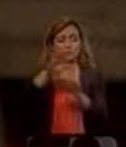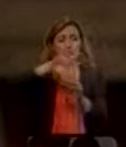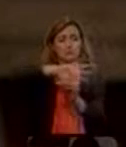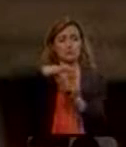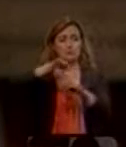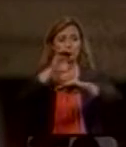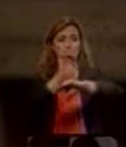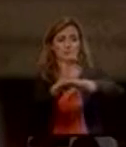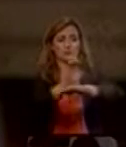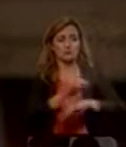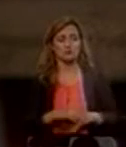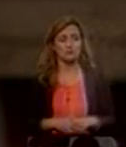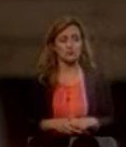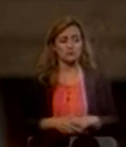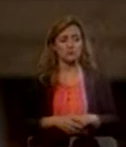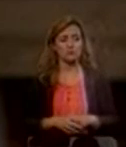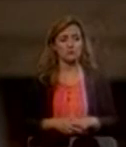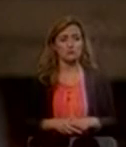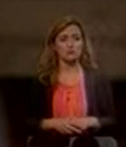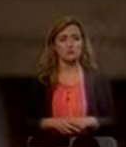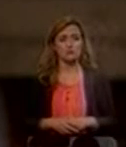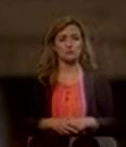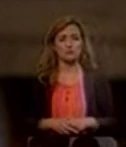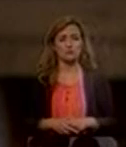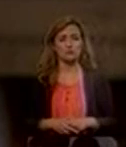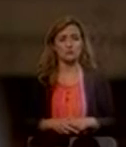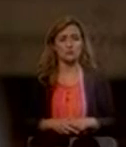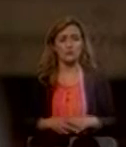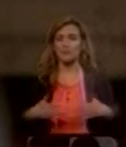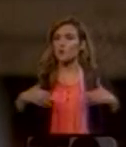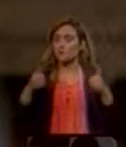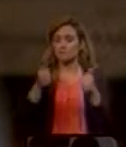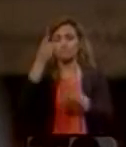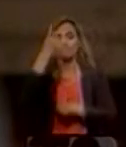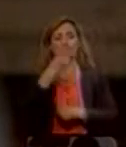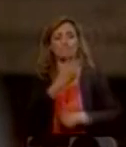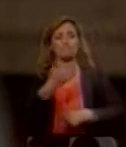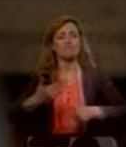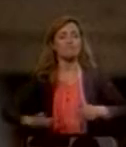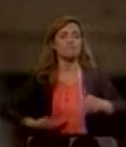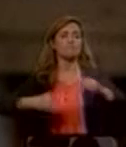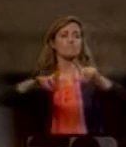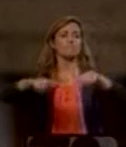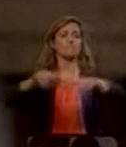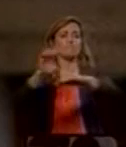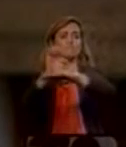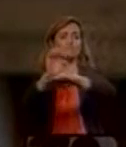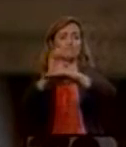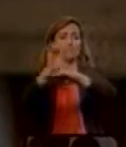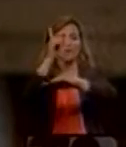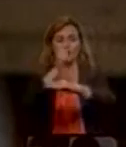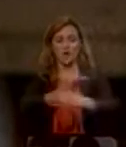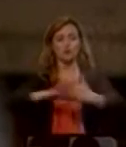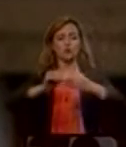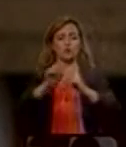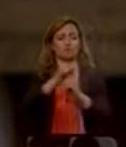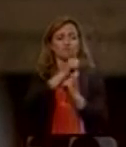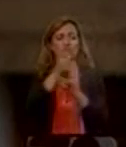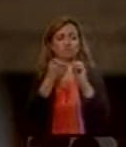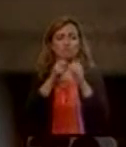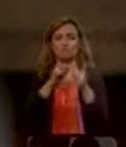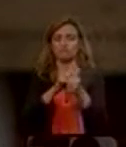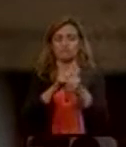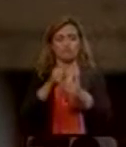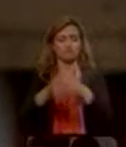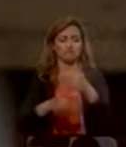en Ecuador, Azair Alan Ducant, pero también una valiente decisión del presidente Moreno en Ecuador de resolver la situación que ha estado